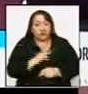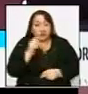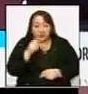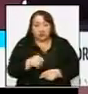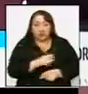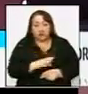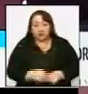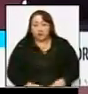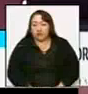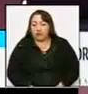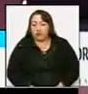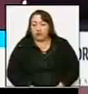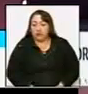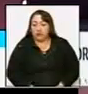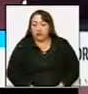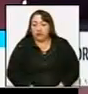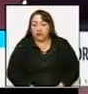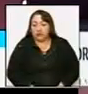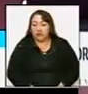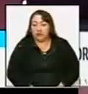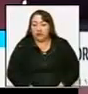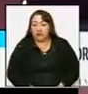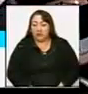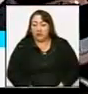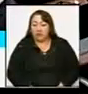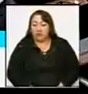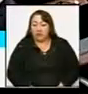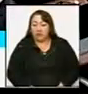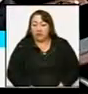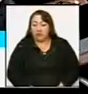del partido debe ser más que suficiente para renunciar. Nada más, gracias.